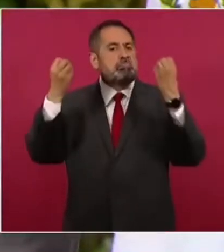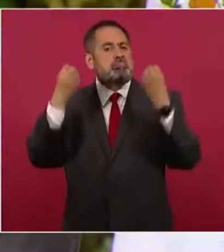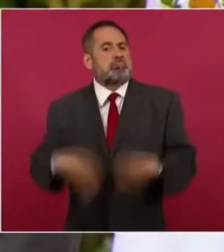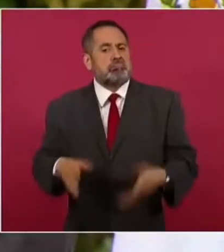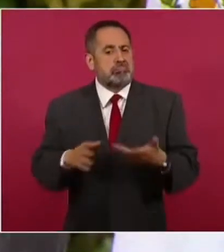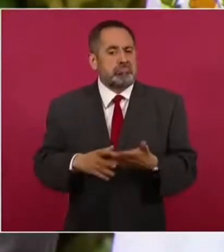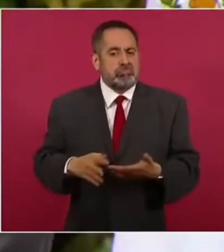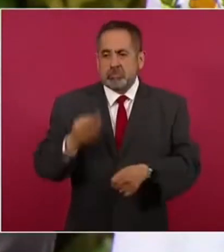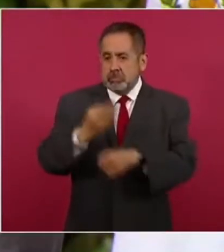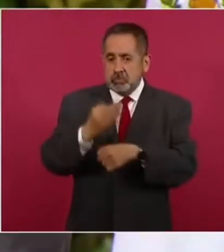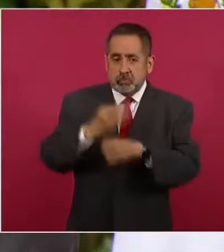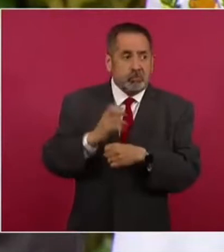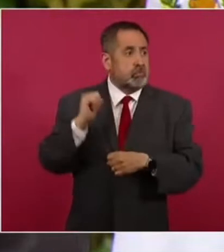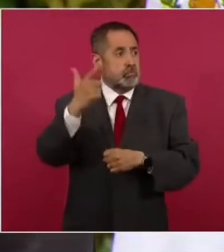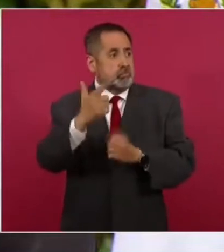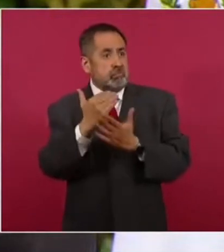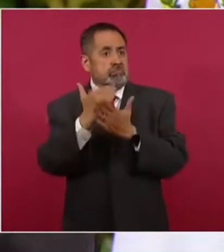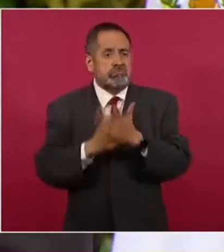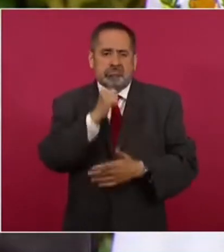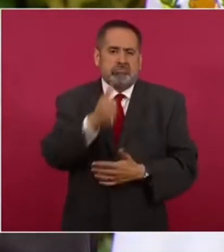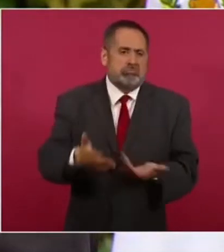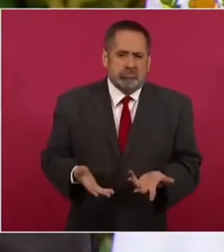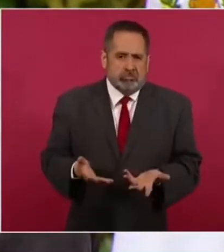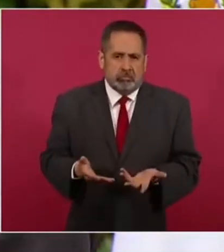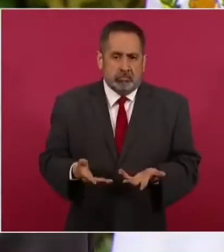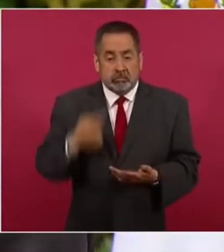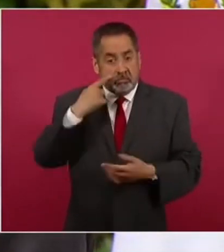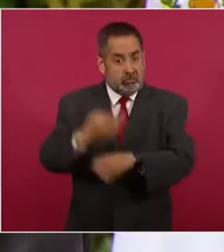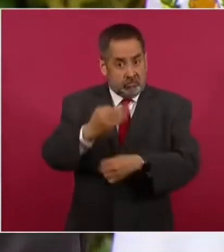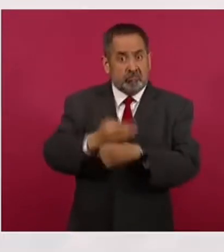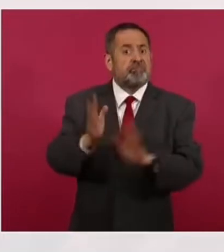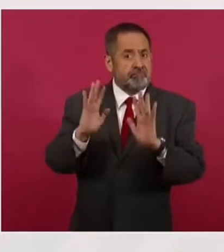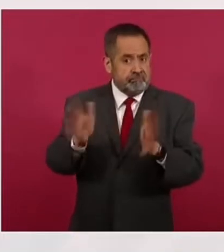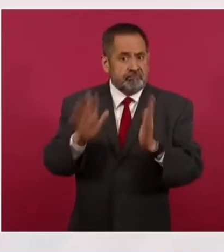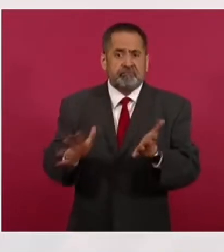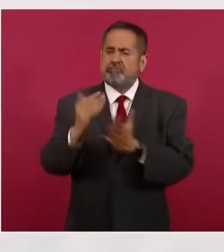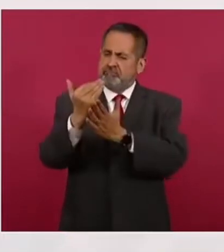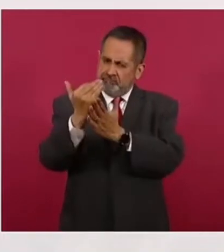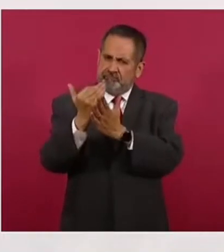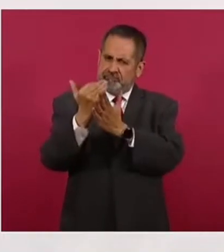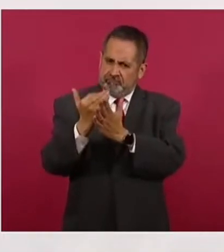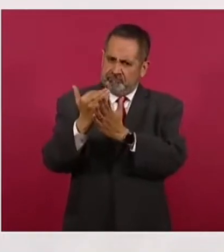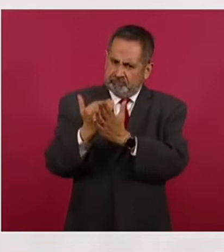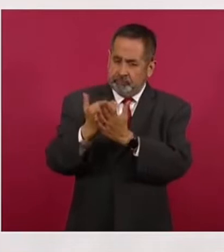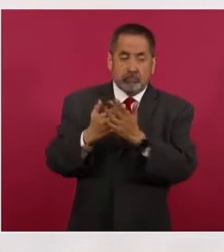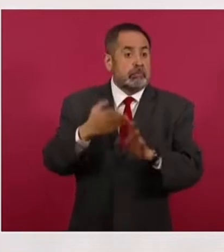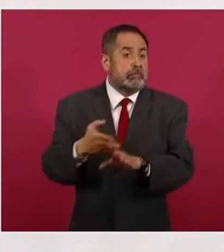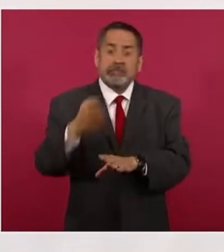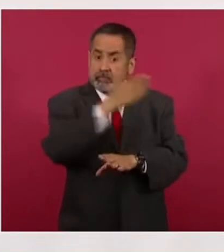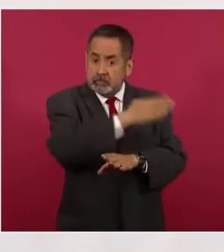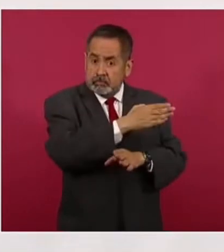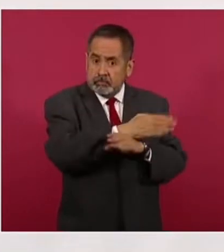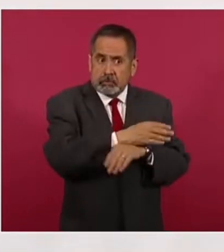leve disminución en homicidios que año con año se incrementaban hasta llegar